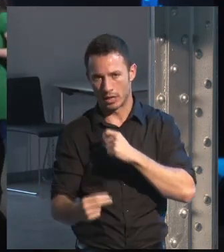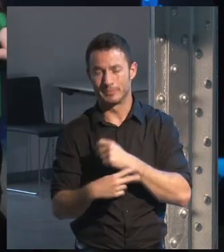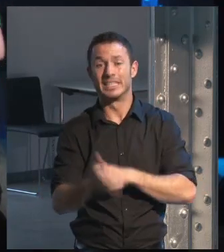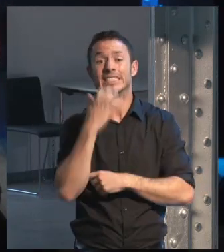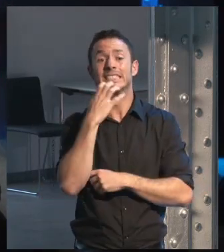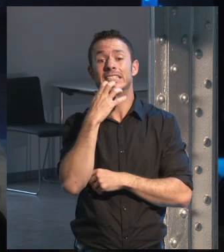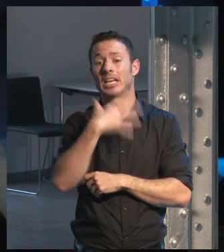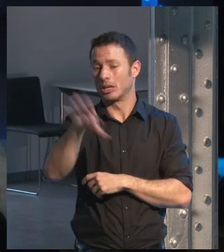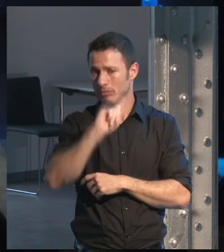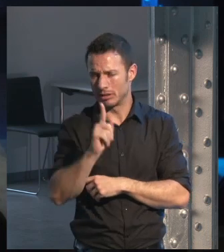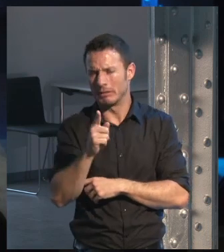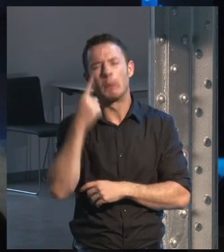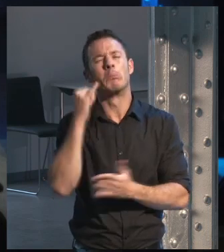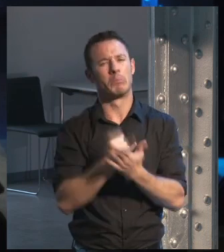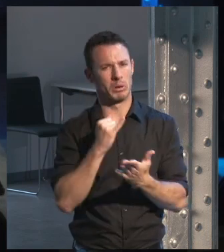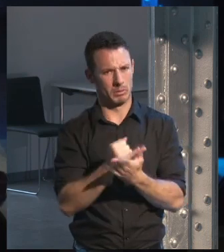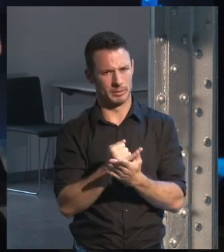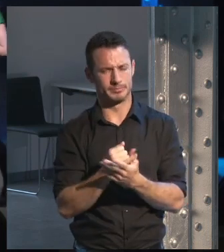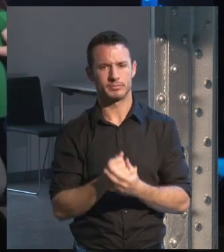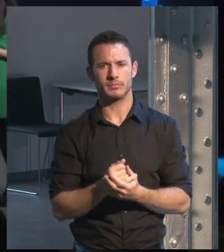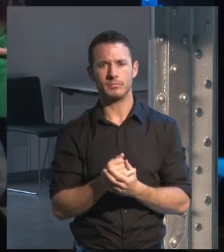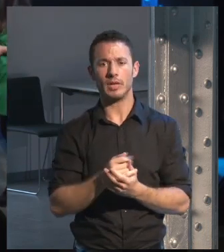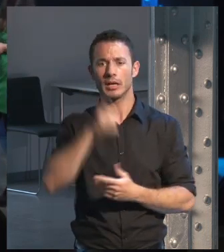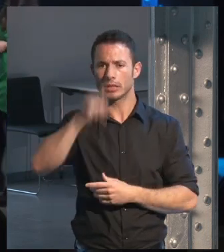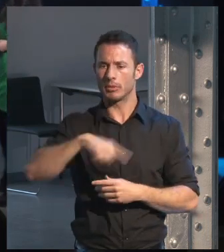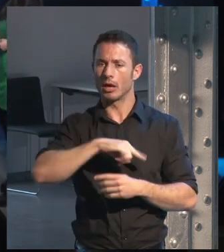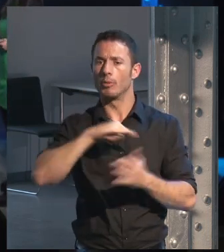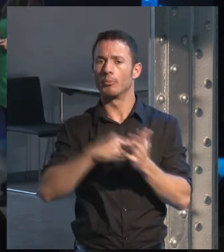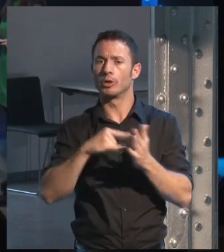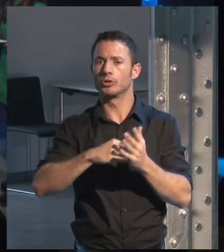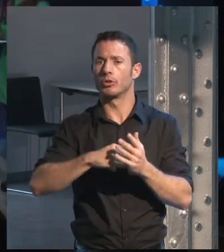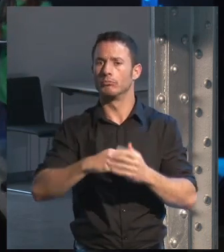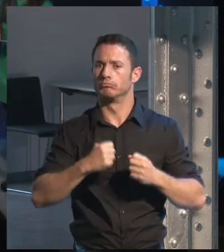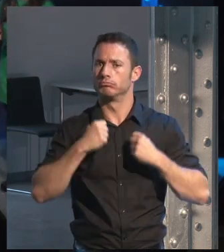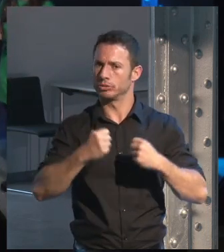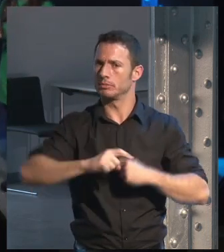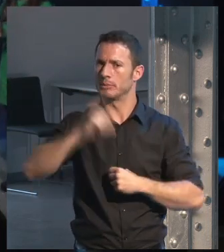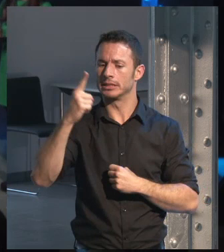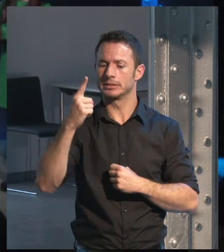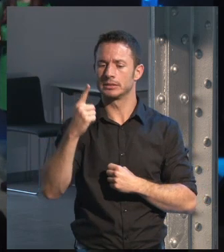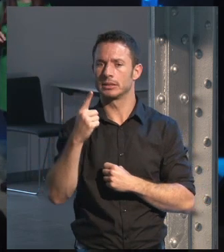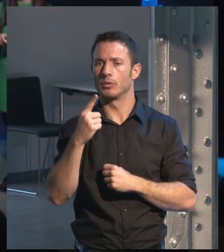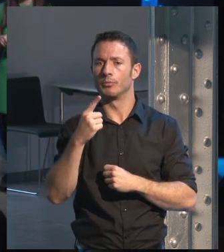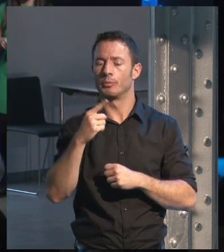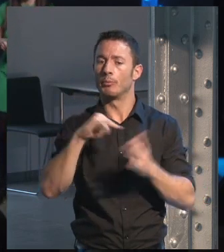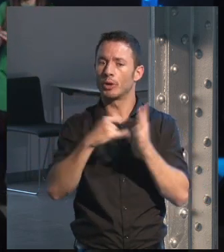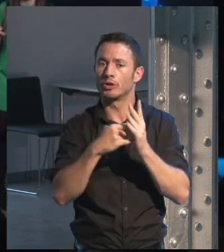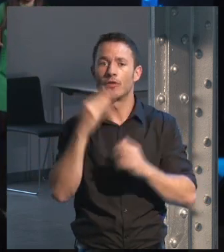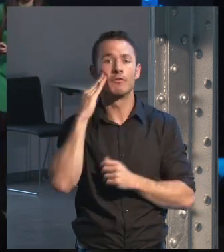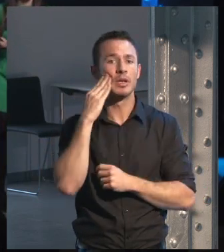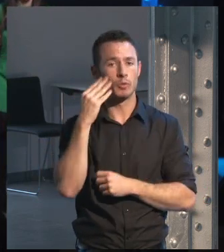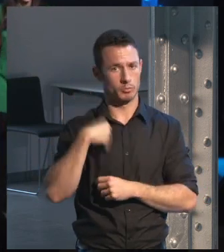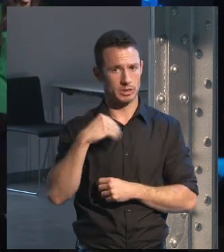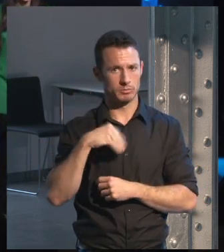entendáis, lo probéis. Y luego, por ejemplo, otro de los más potentes es VR for Good. Es el proyecto de Facebook con el que está llevando